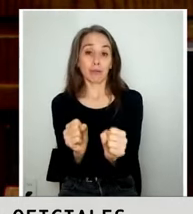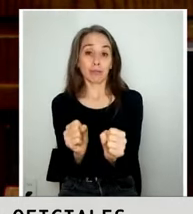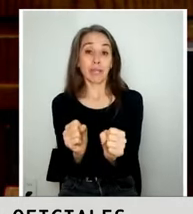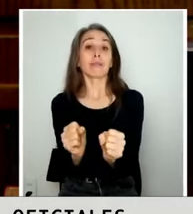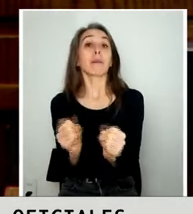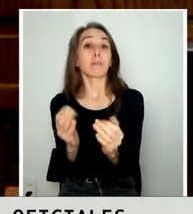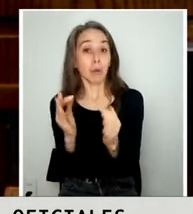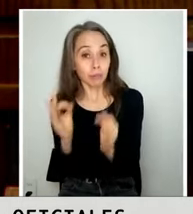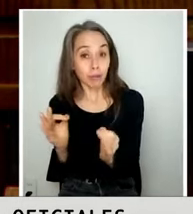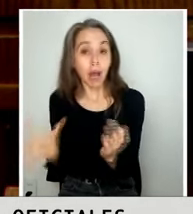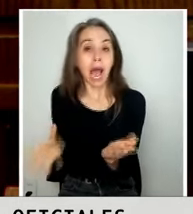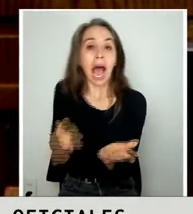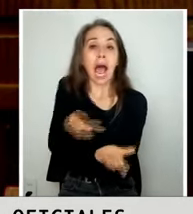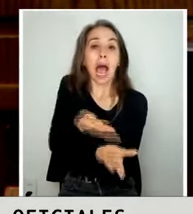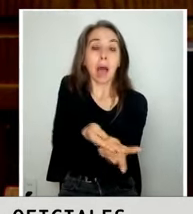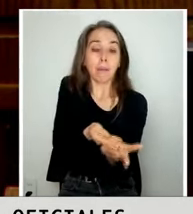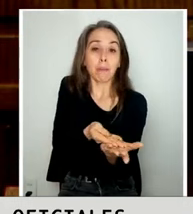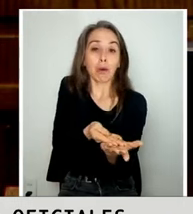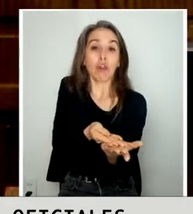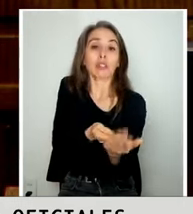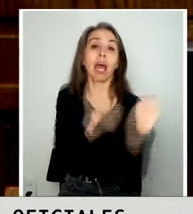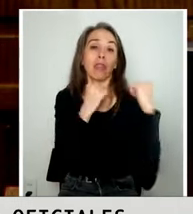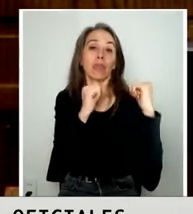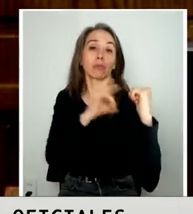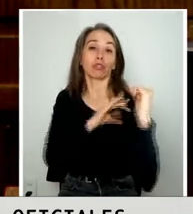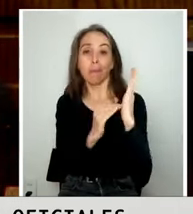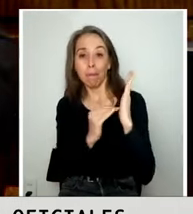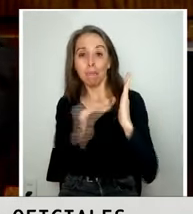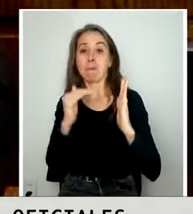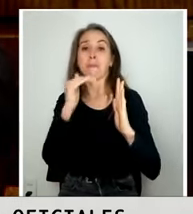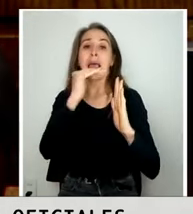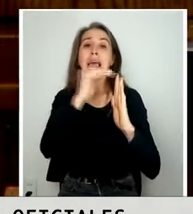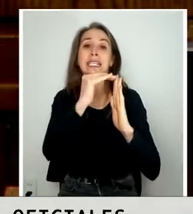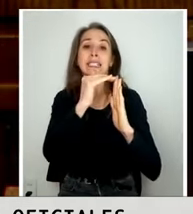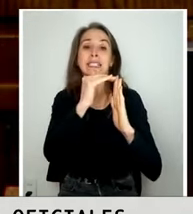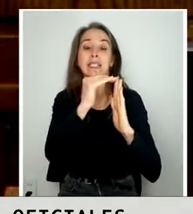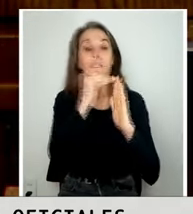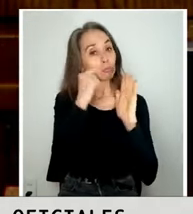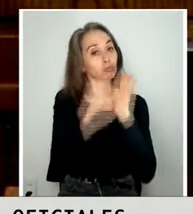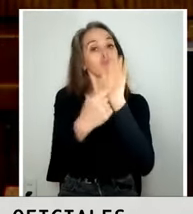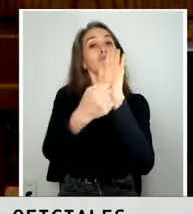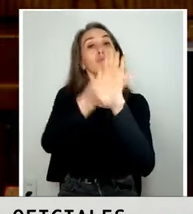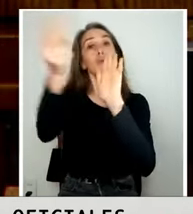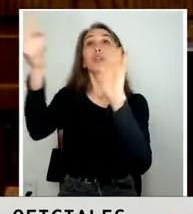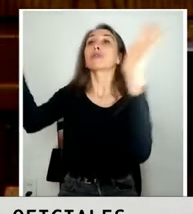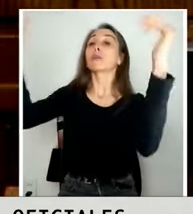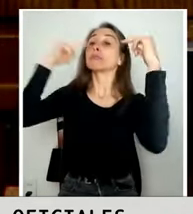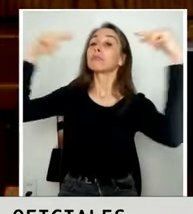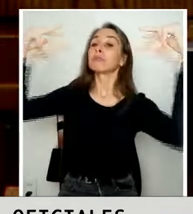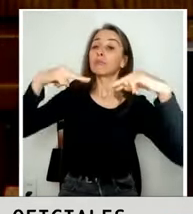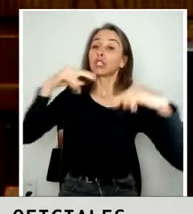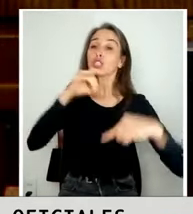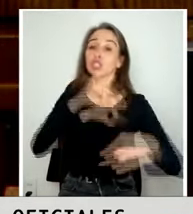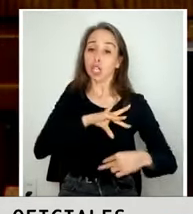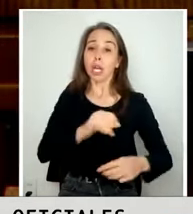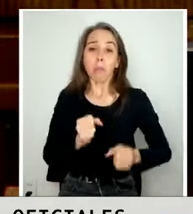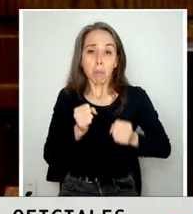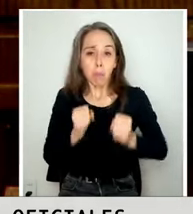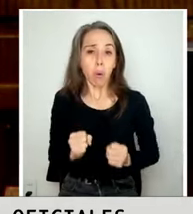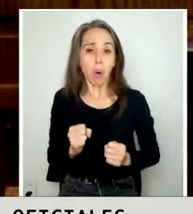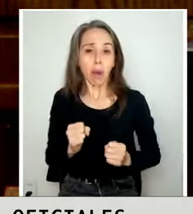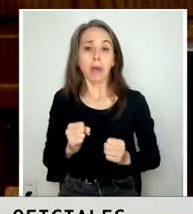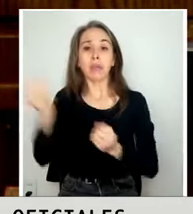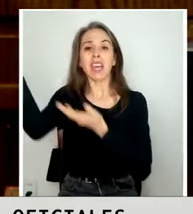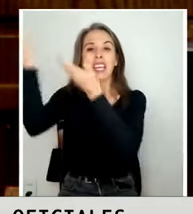permitirá Elevar nuestro deporte nacional y Mostrar que nuestro país está capacitado para hacer el anfitrión